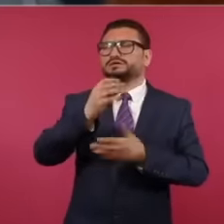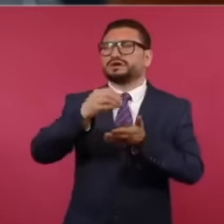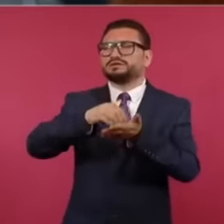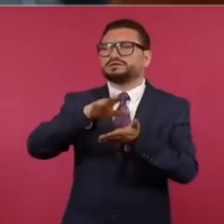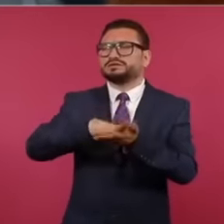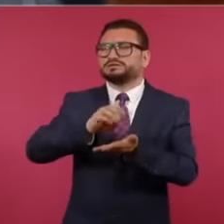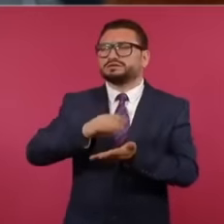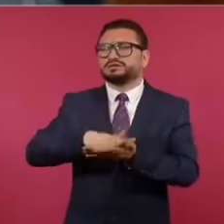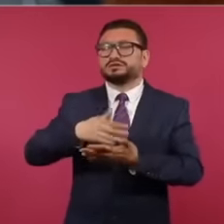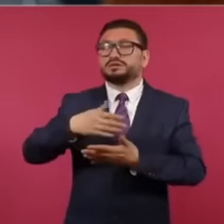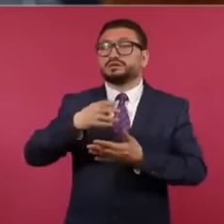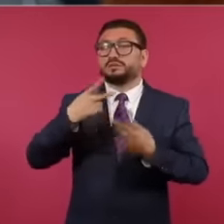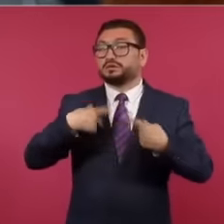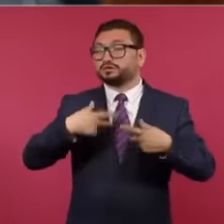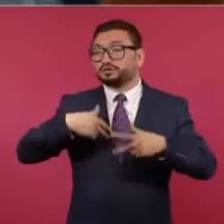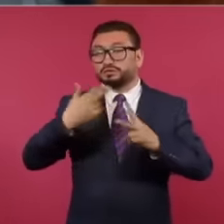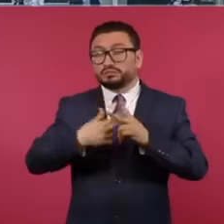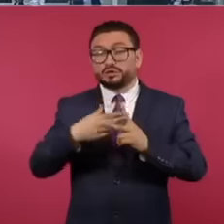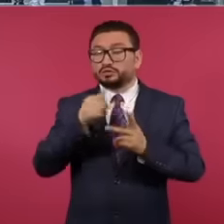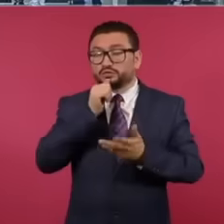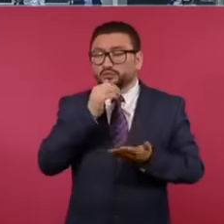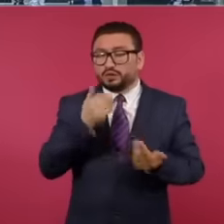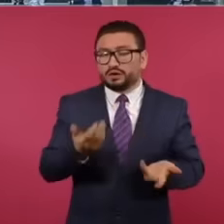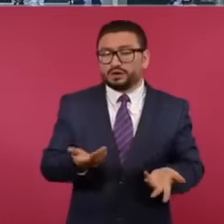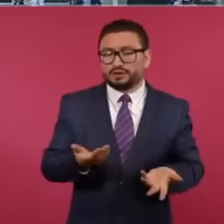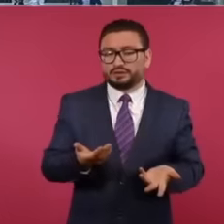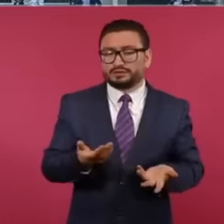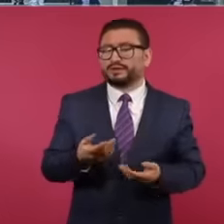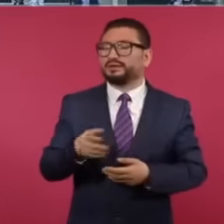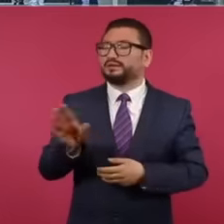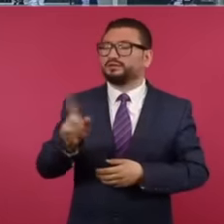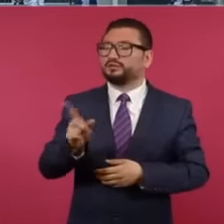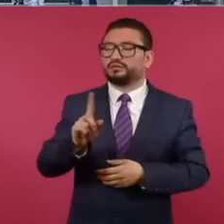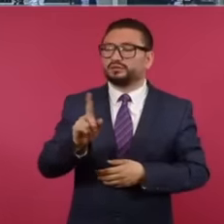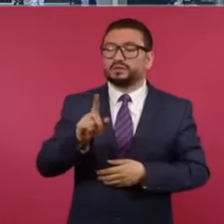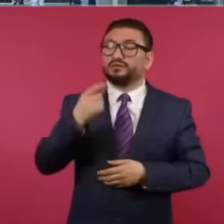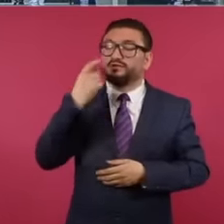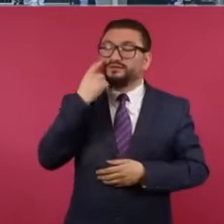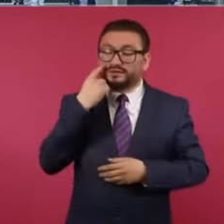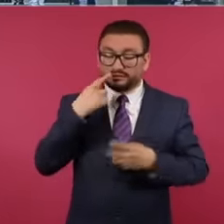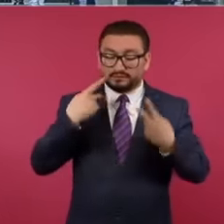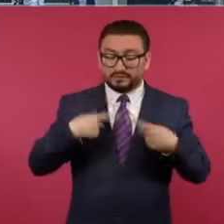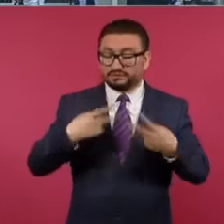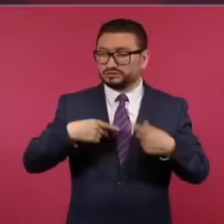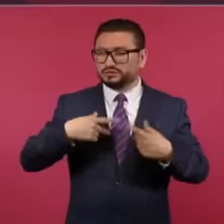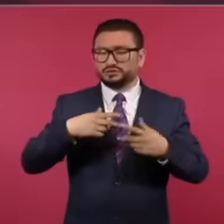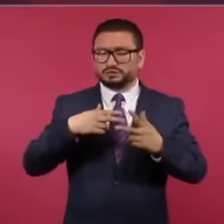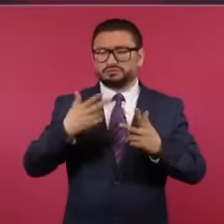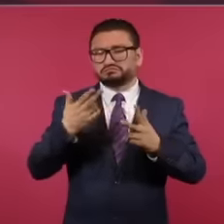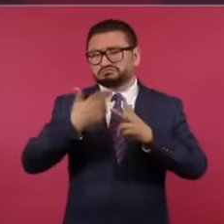ciertos asesinatos o no? No, es que los homicidios